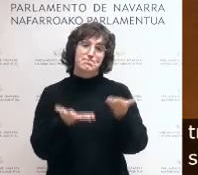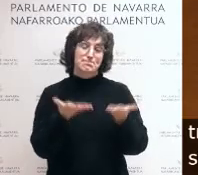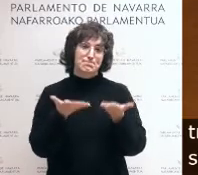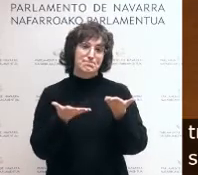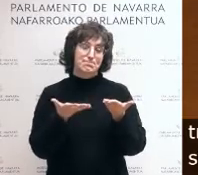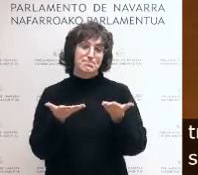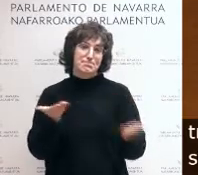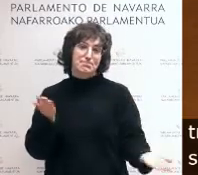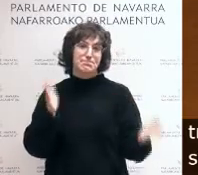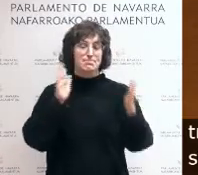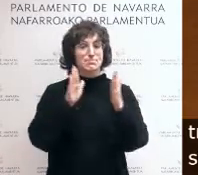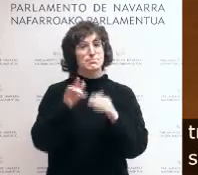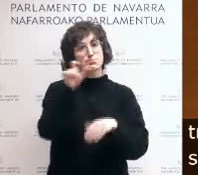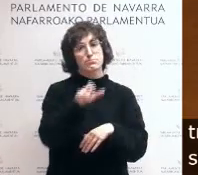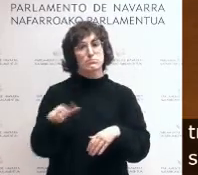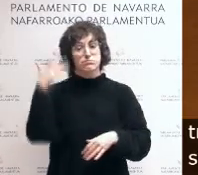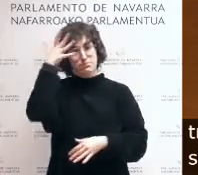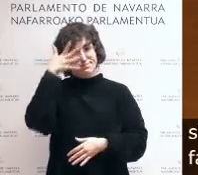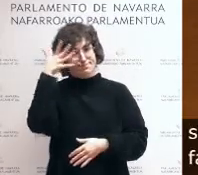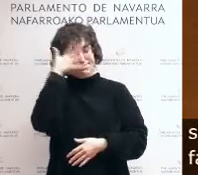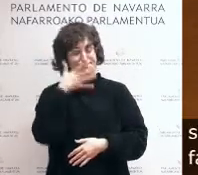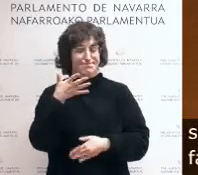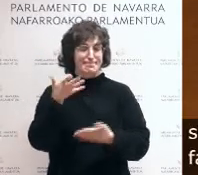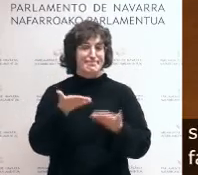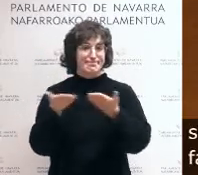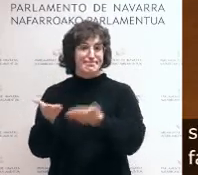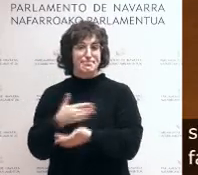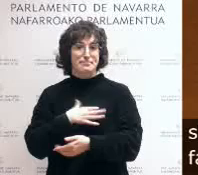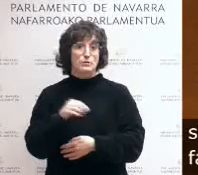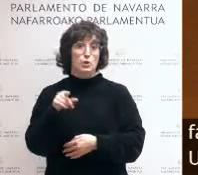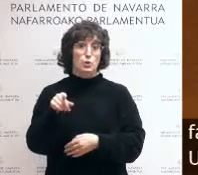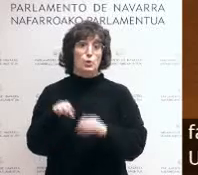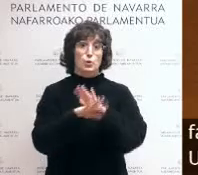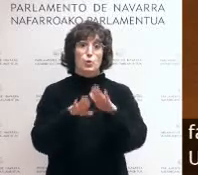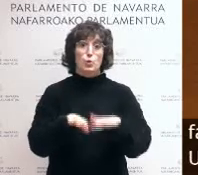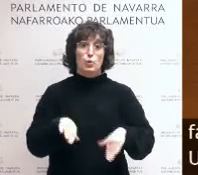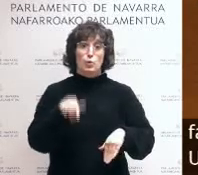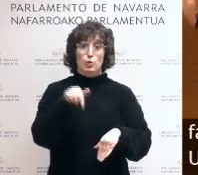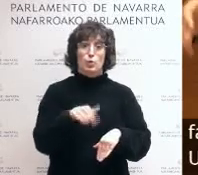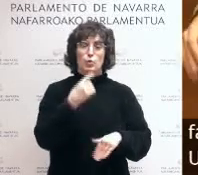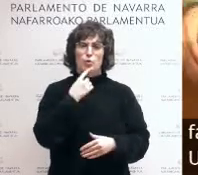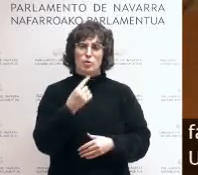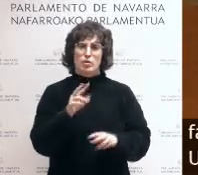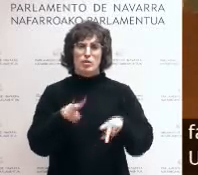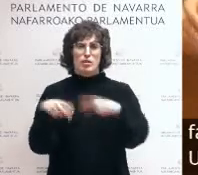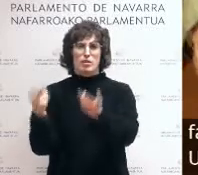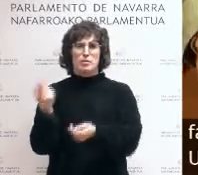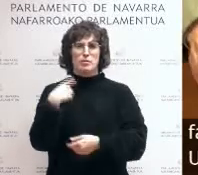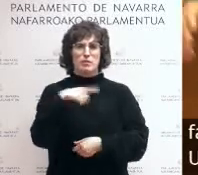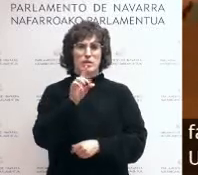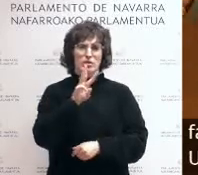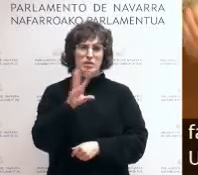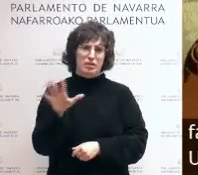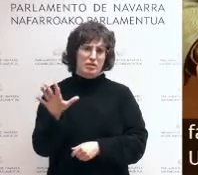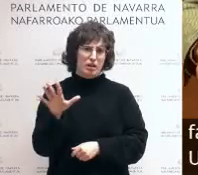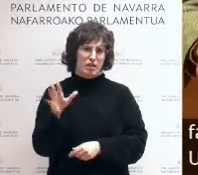y las familias navarras. Usted aquí, el último interviniente, acaba de decir, les devolvemos 135 millones o les